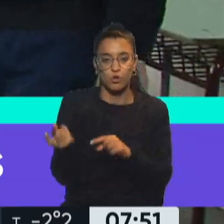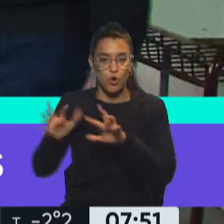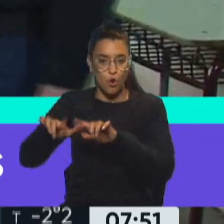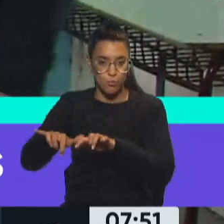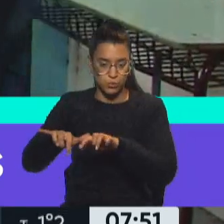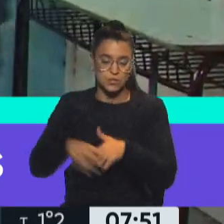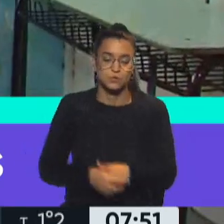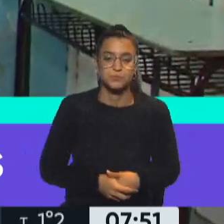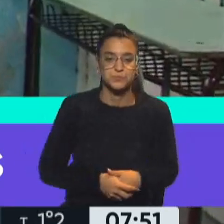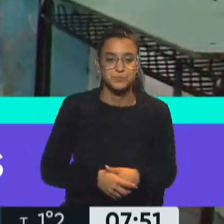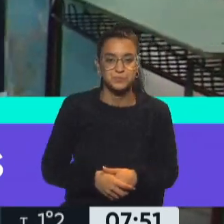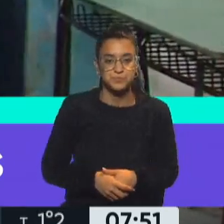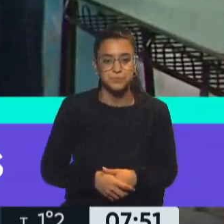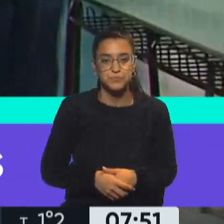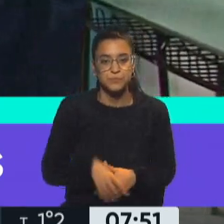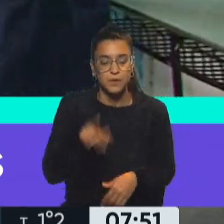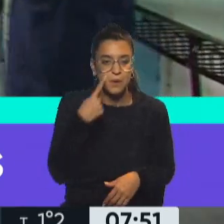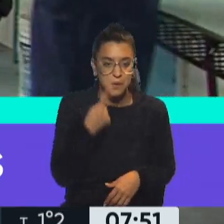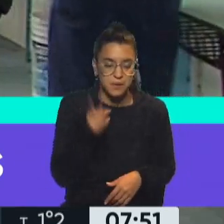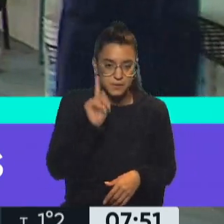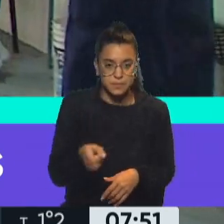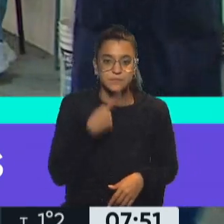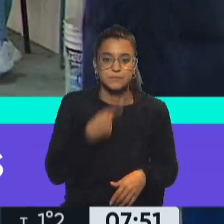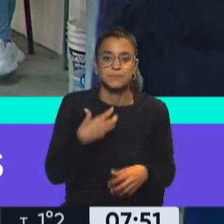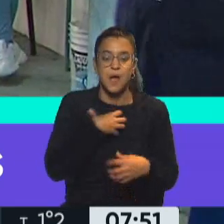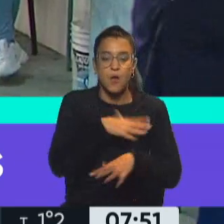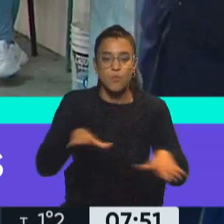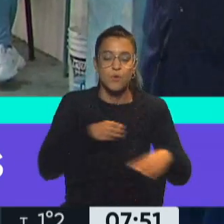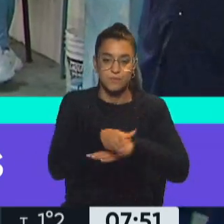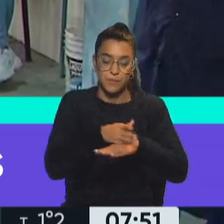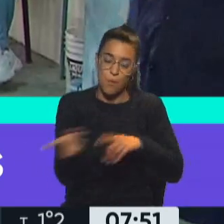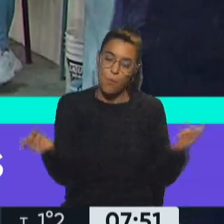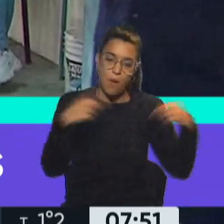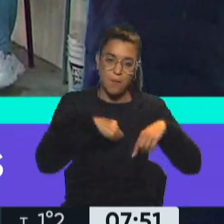de computación, ¿no? Aquí vemos también los chicos que siguen ingresando. Ustedes, Pablo, Silvia.